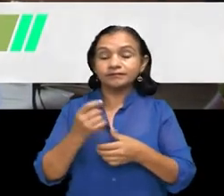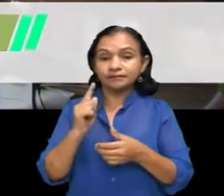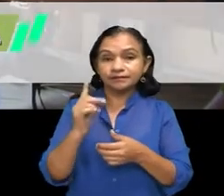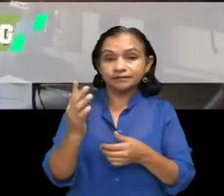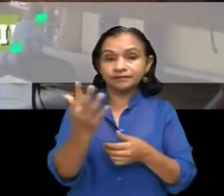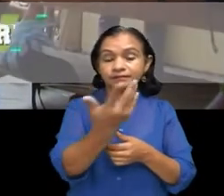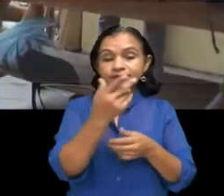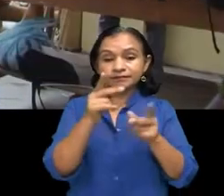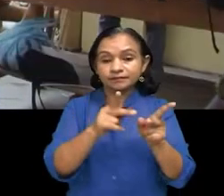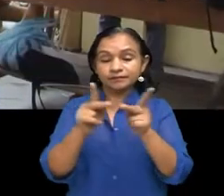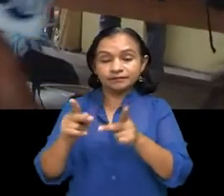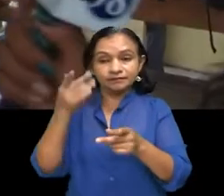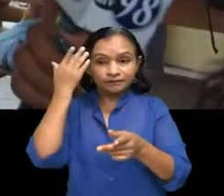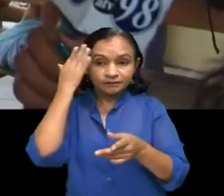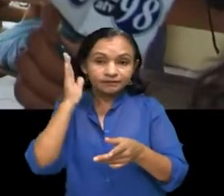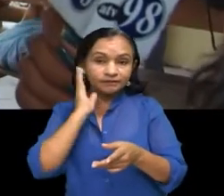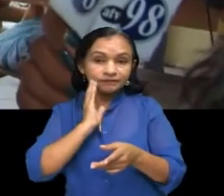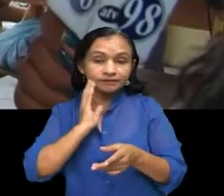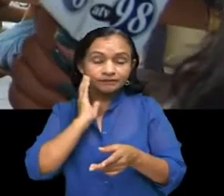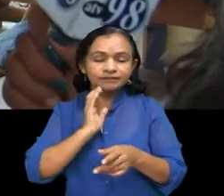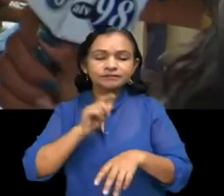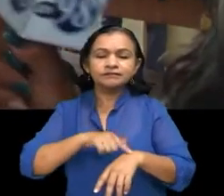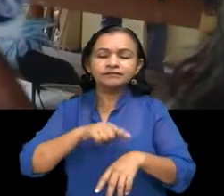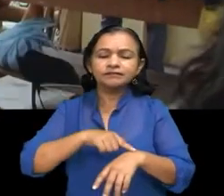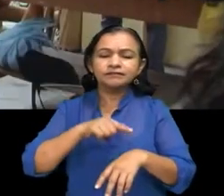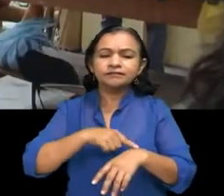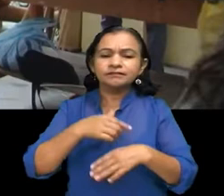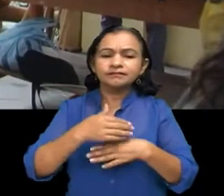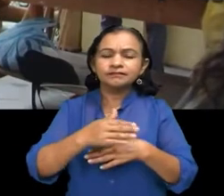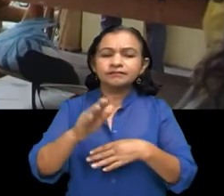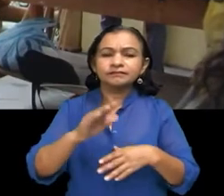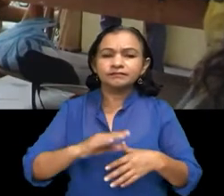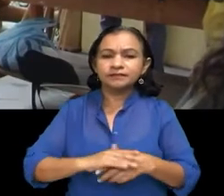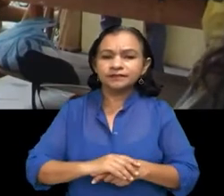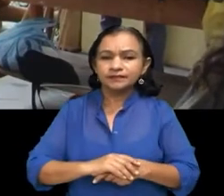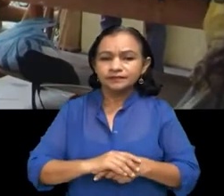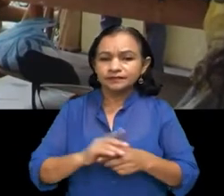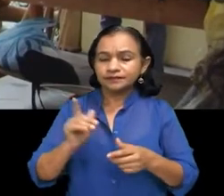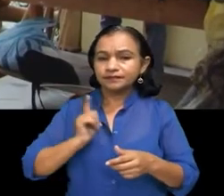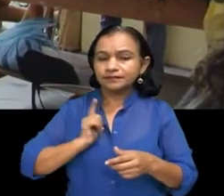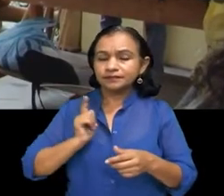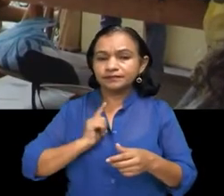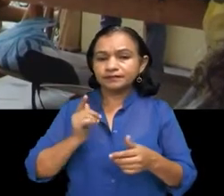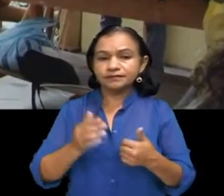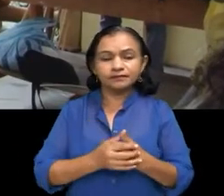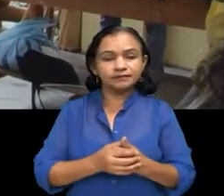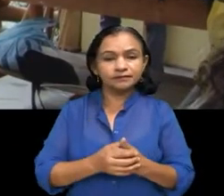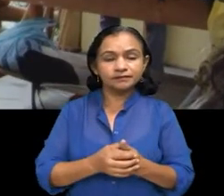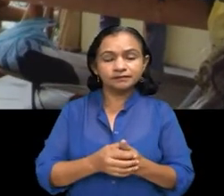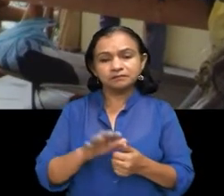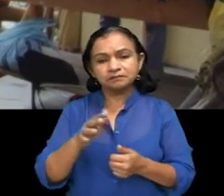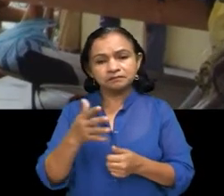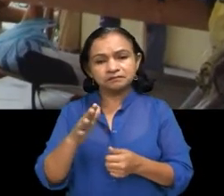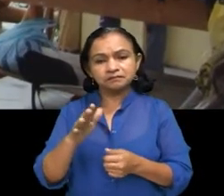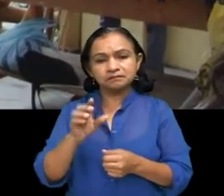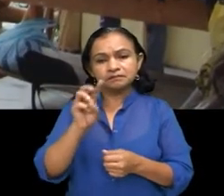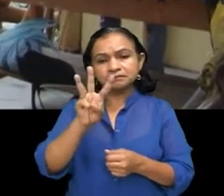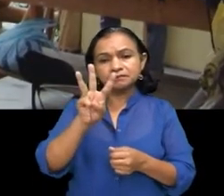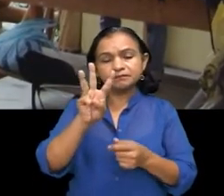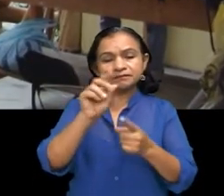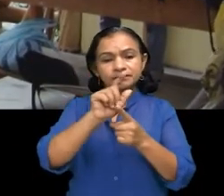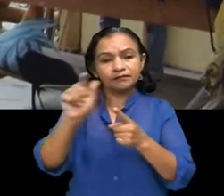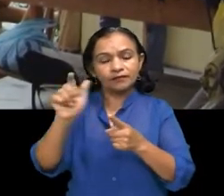de los artesanos. ¿Qué duración tienen estas capacitaciones? Bueno, la duración tiene aproximadamente